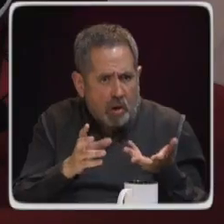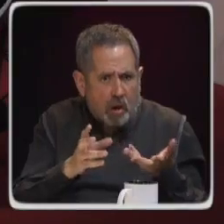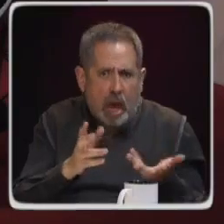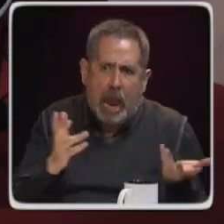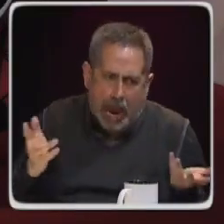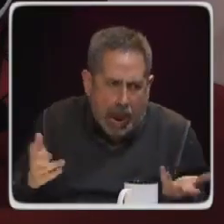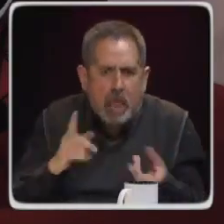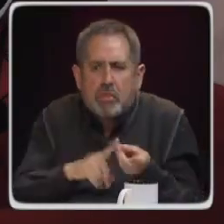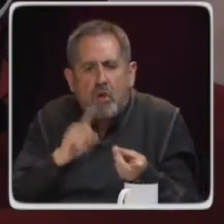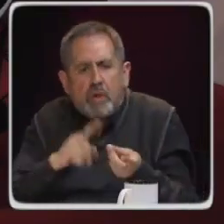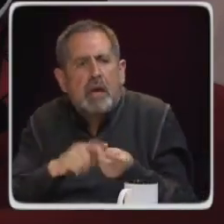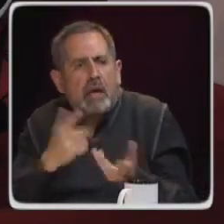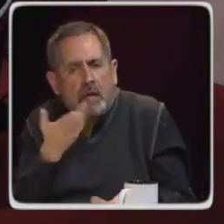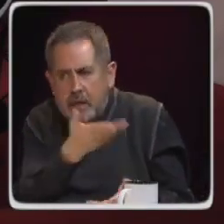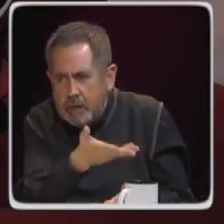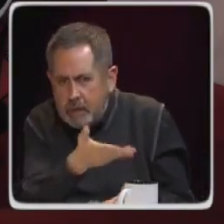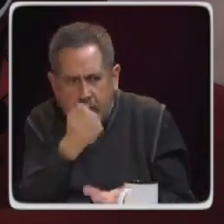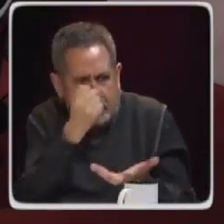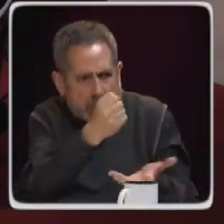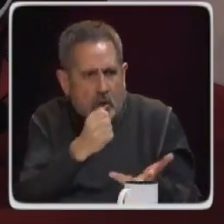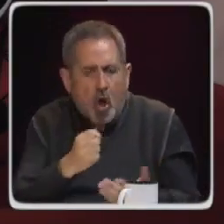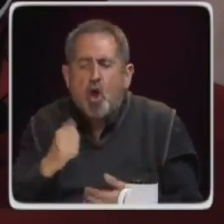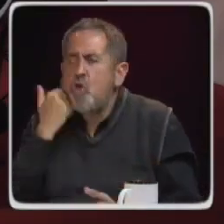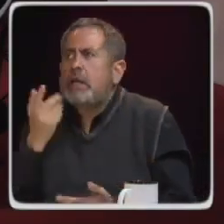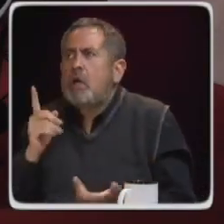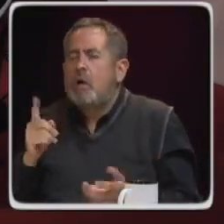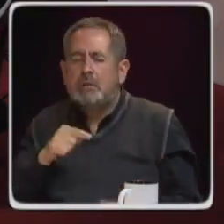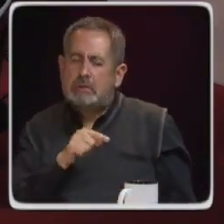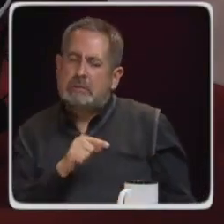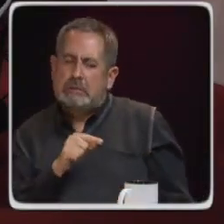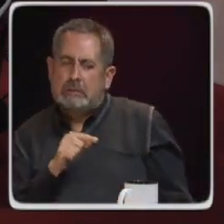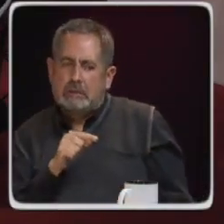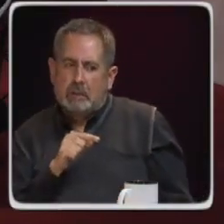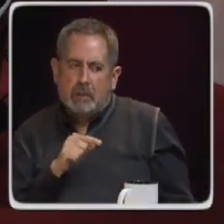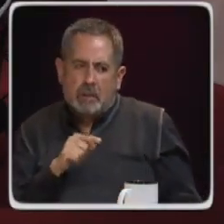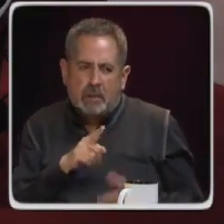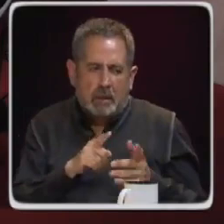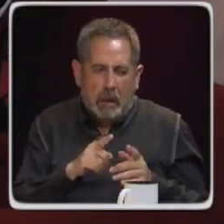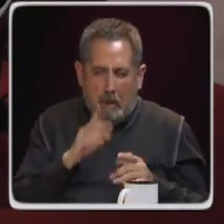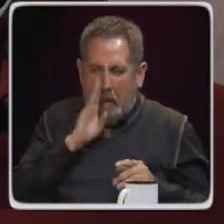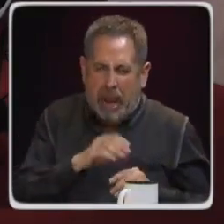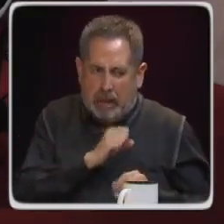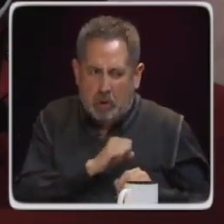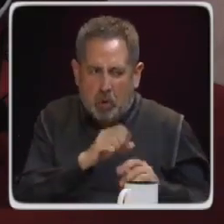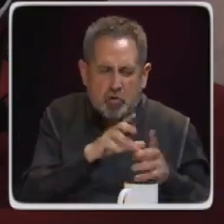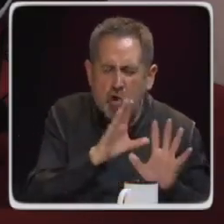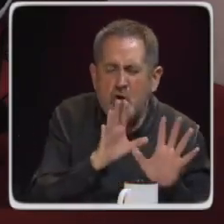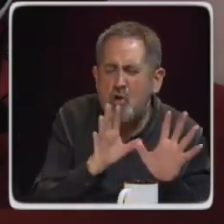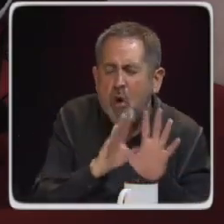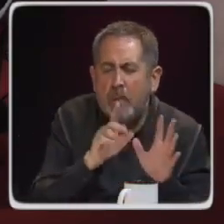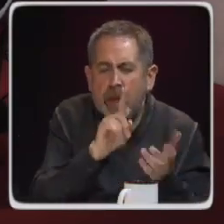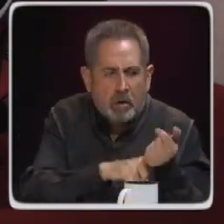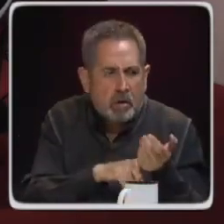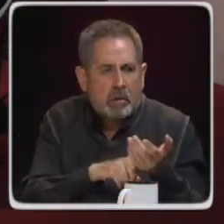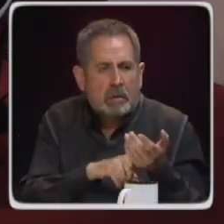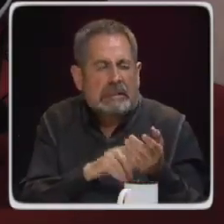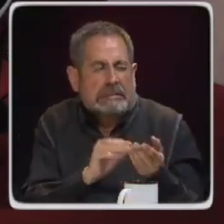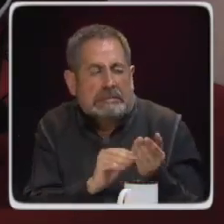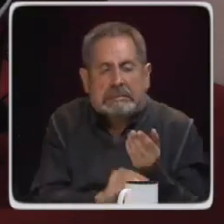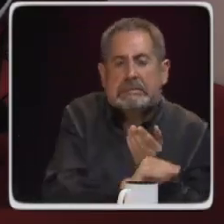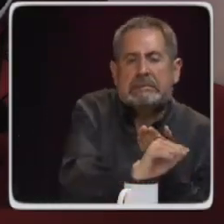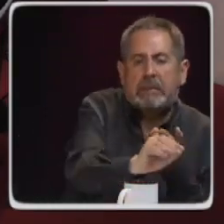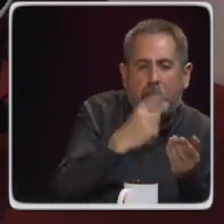la accesibilidad móvil, pues sí, nos quedamos sin ese fondo. La comisión está peleando de 500 a 700 millones, que no es